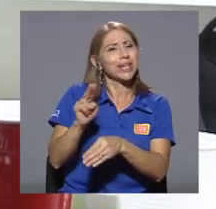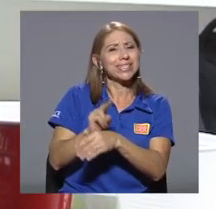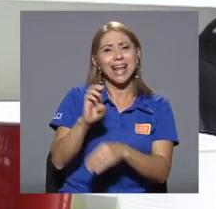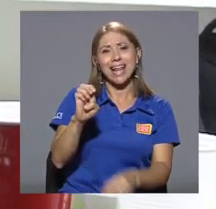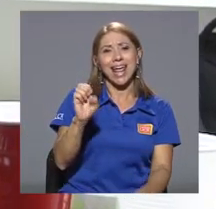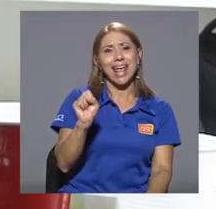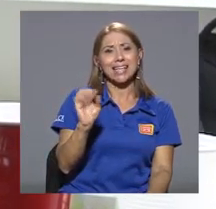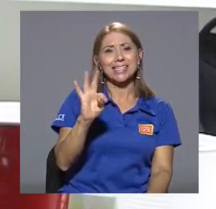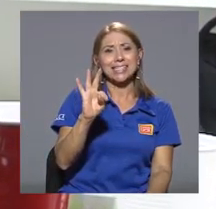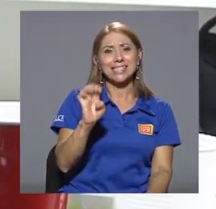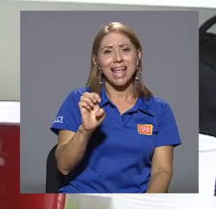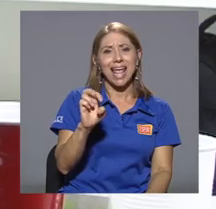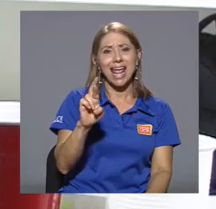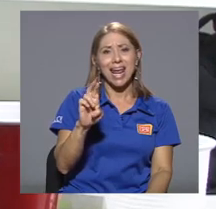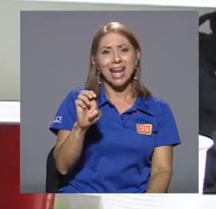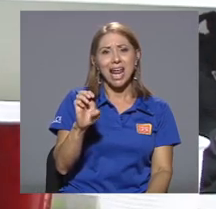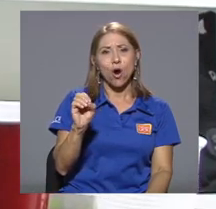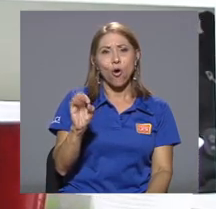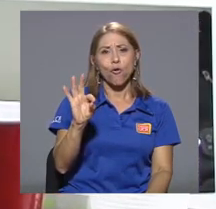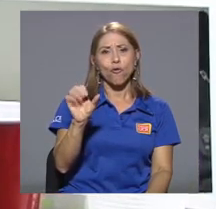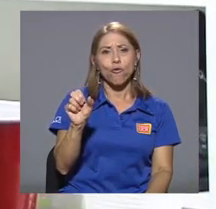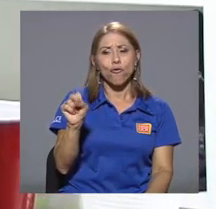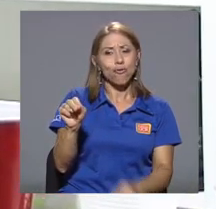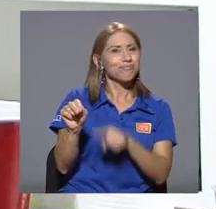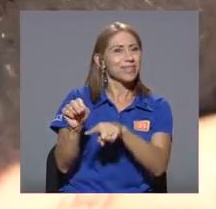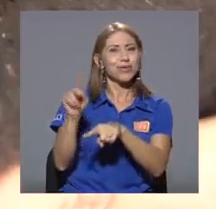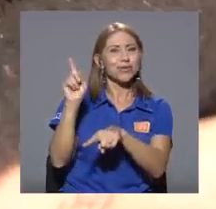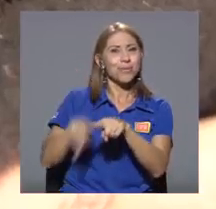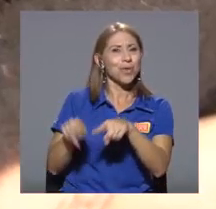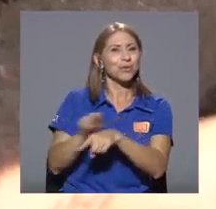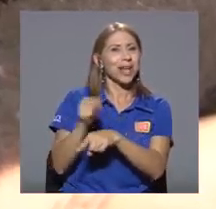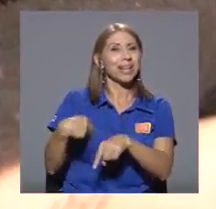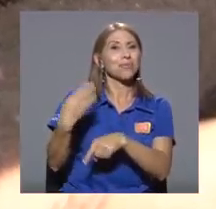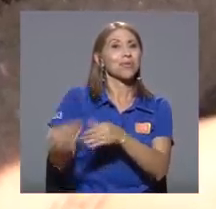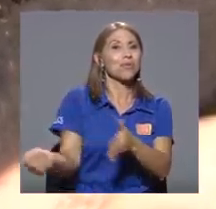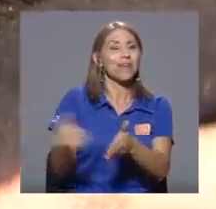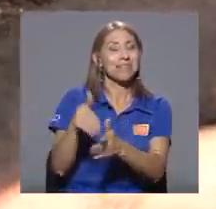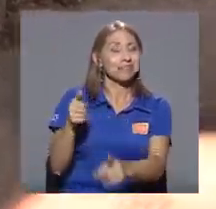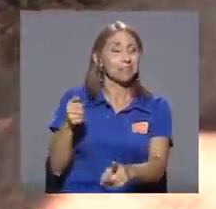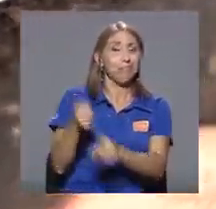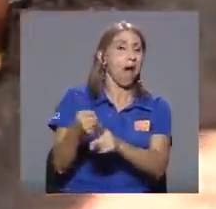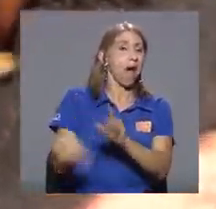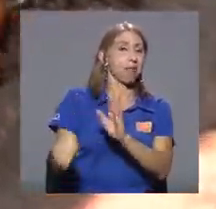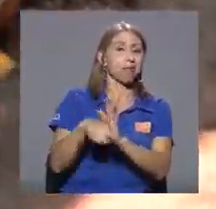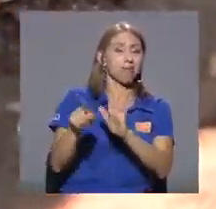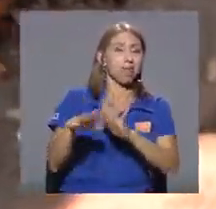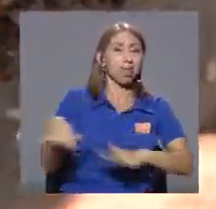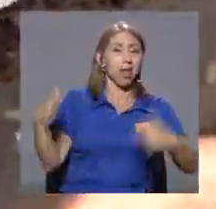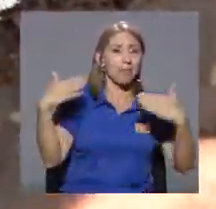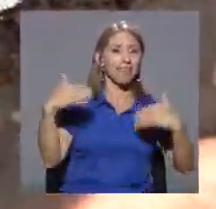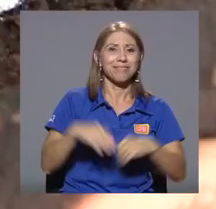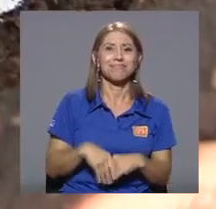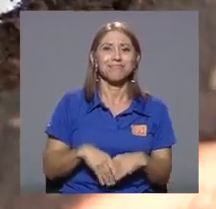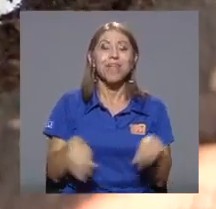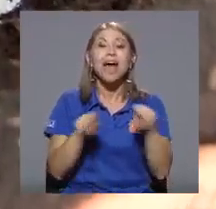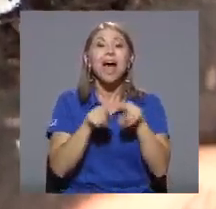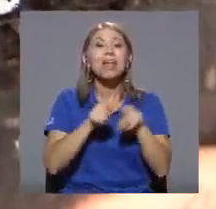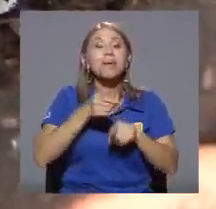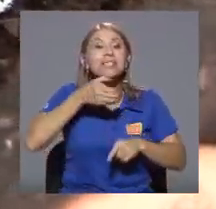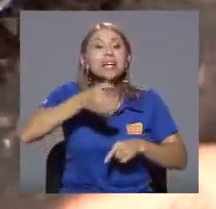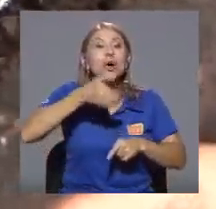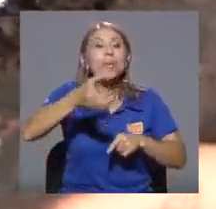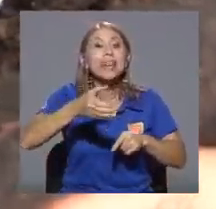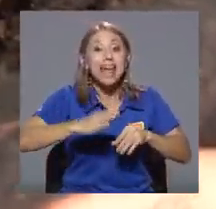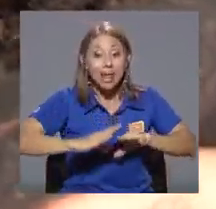el estereofón. El estereofón no tiene ninguna reutilización y tiene un impacto en el ambiente muy grande. Además, se recomienda tener